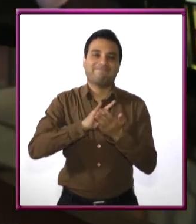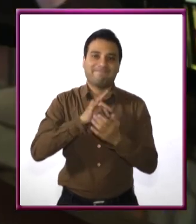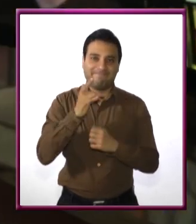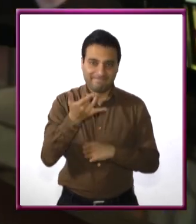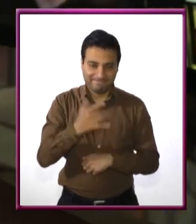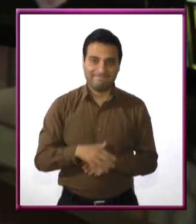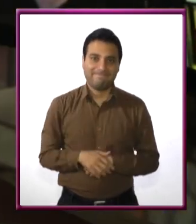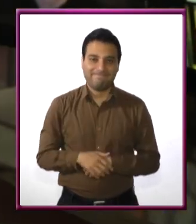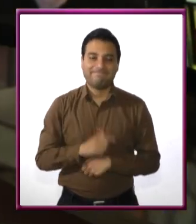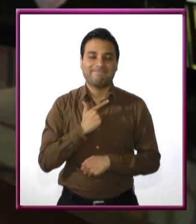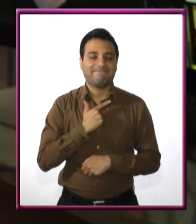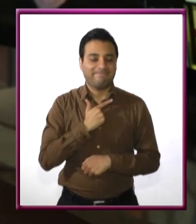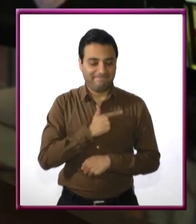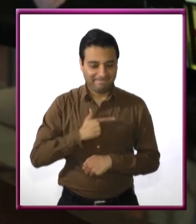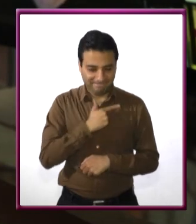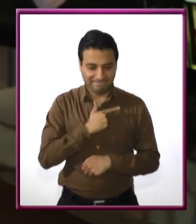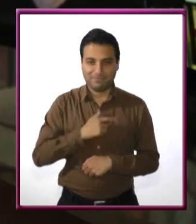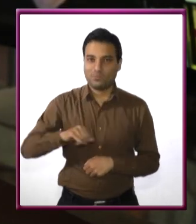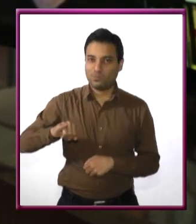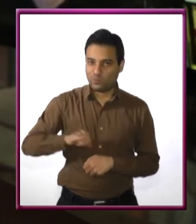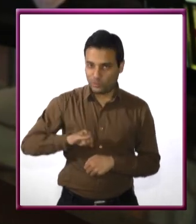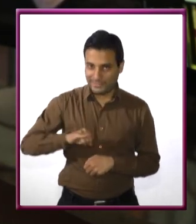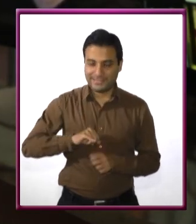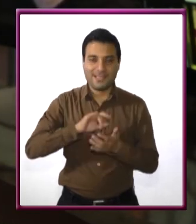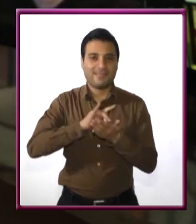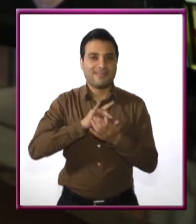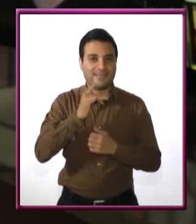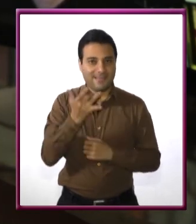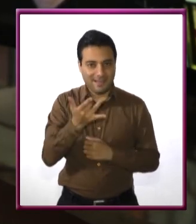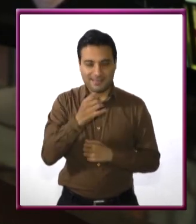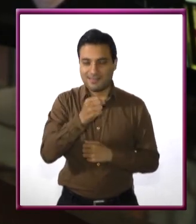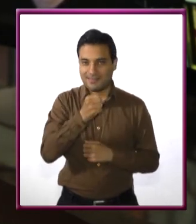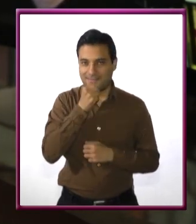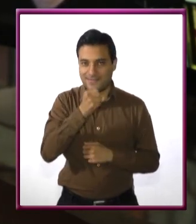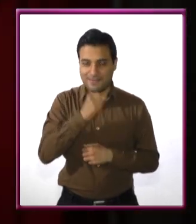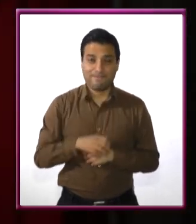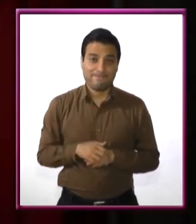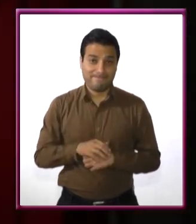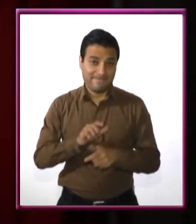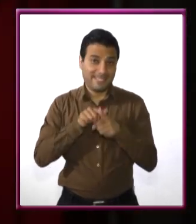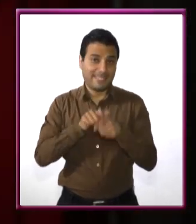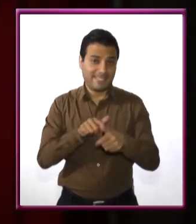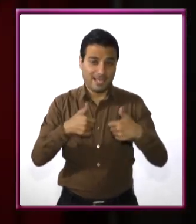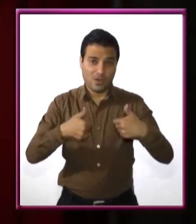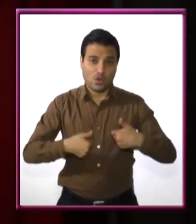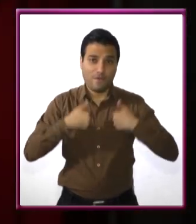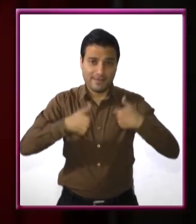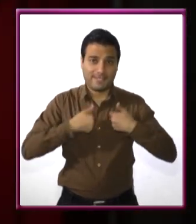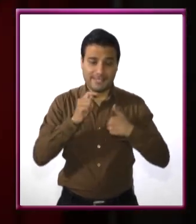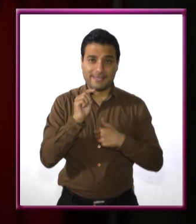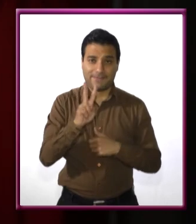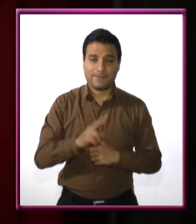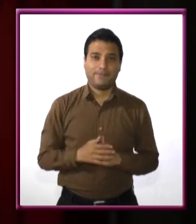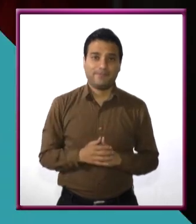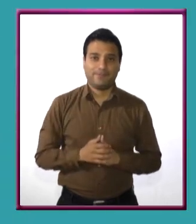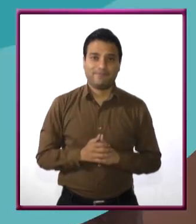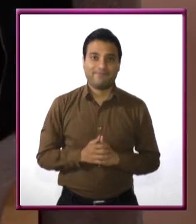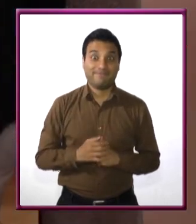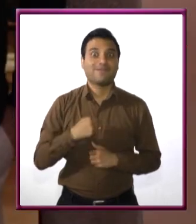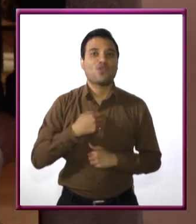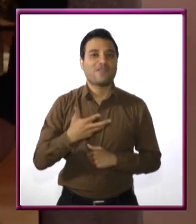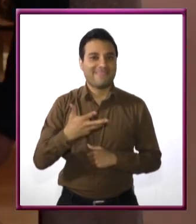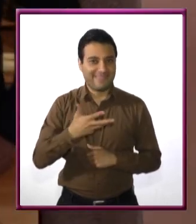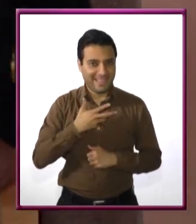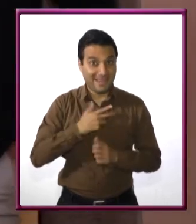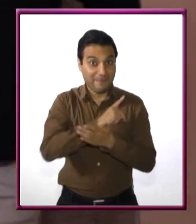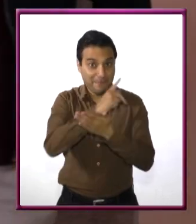qué gusto, qué interesante lo que nos compartes. Muchas gracias por tu tiempo y nosotros continuamos en Jóvenes en TV.